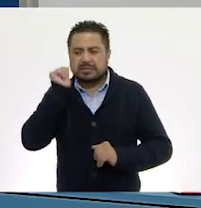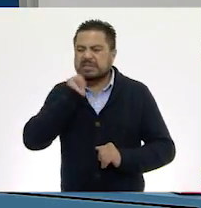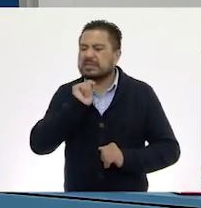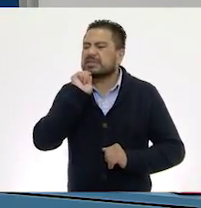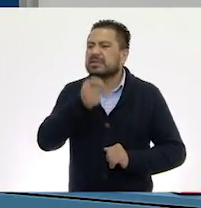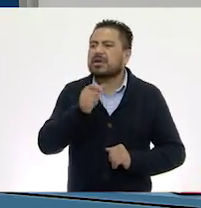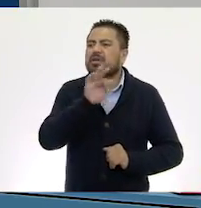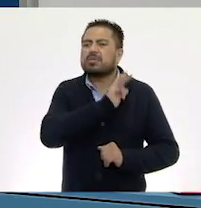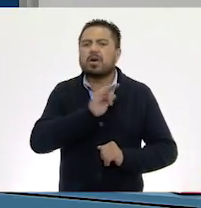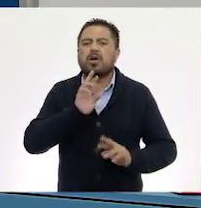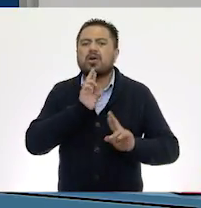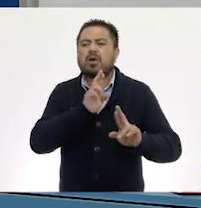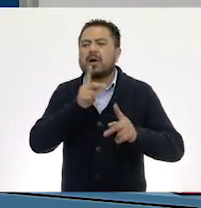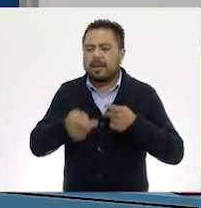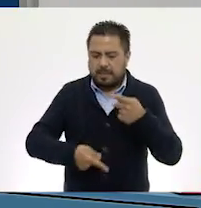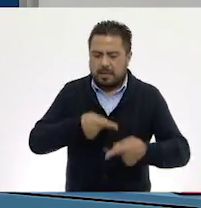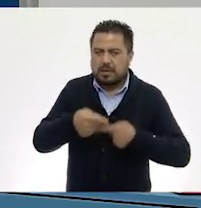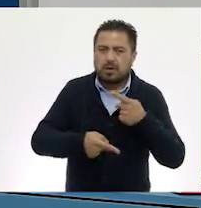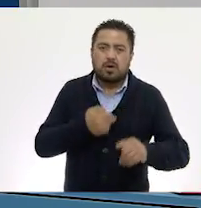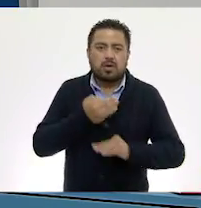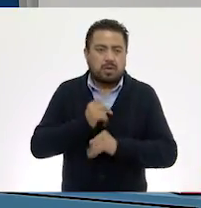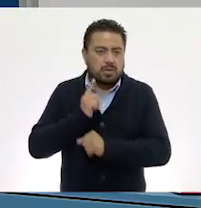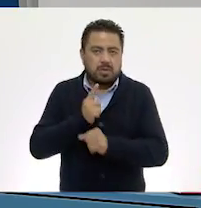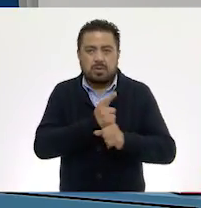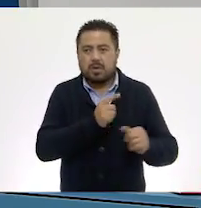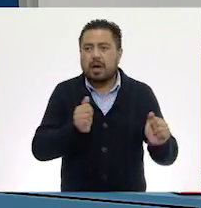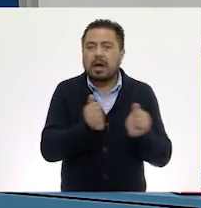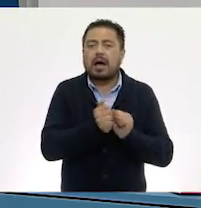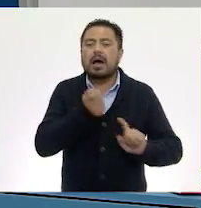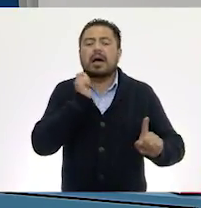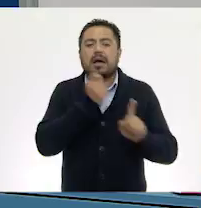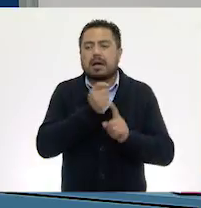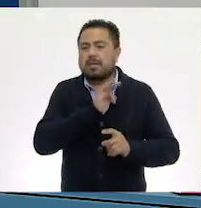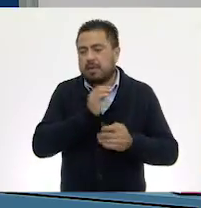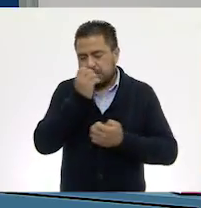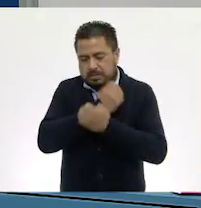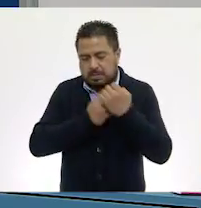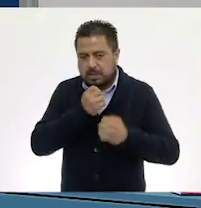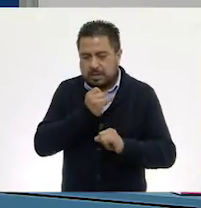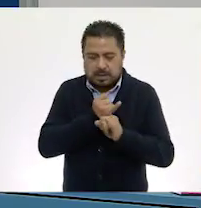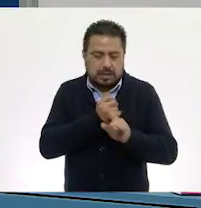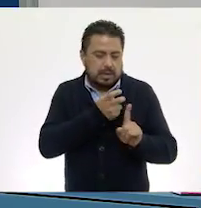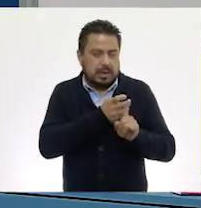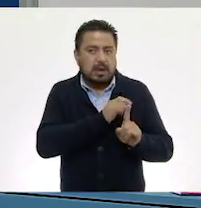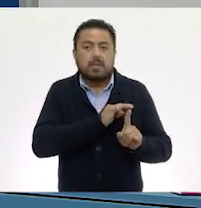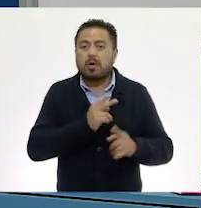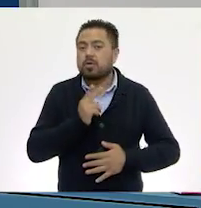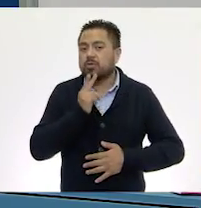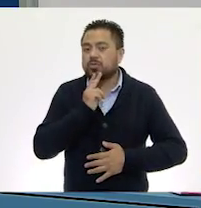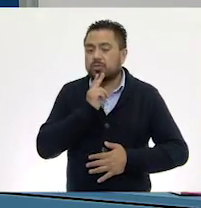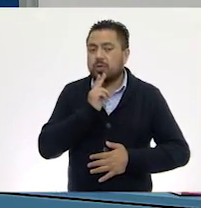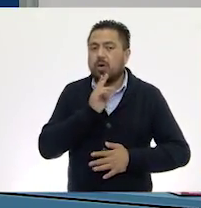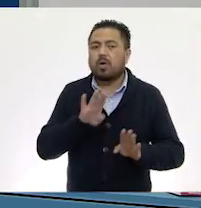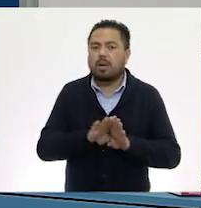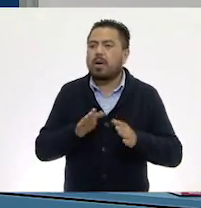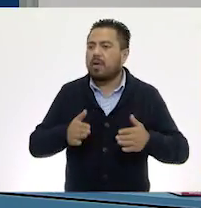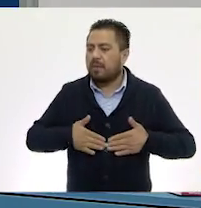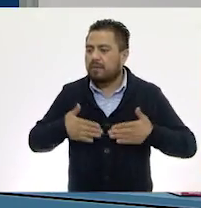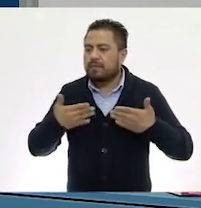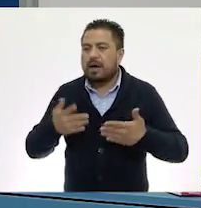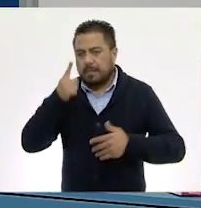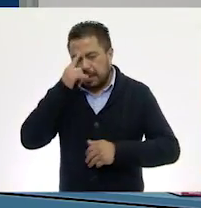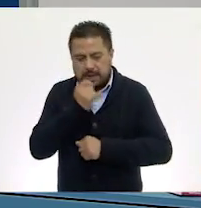será poder responder las preguntas que vimos hoy. De esta manera podemos evaluar si esa página nos sirve como fuente confiable para